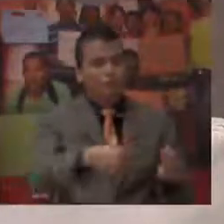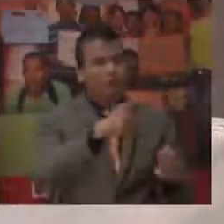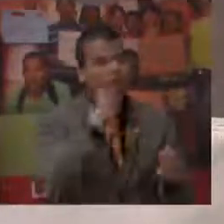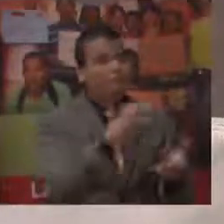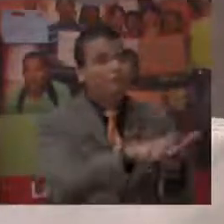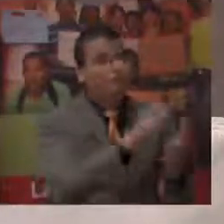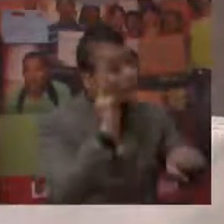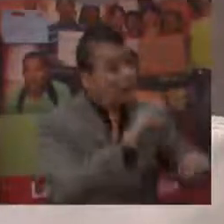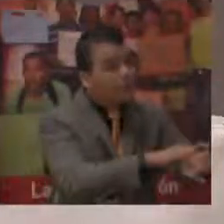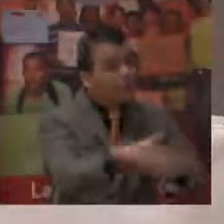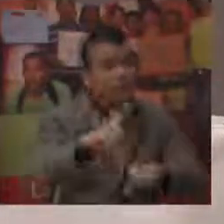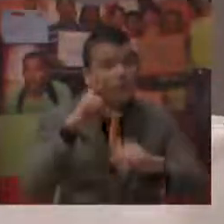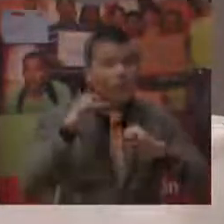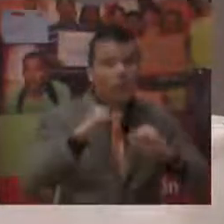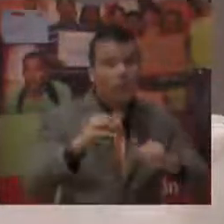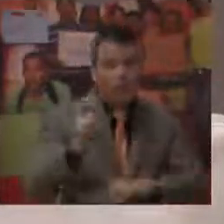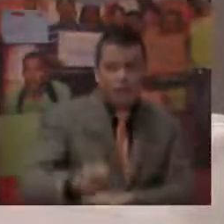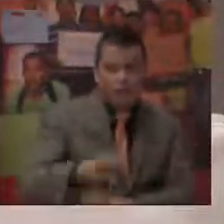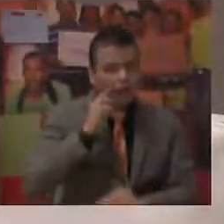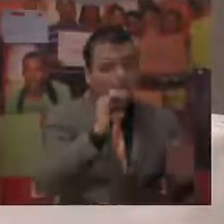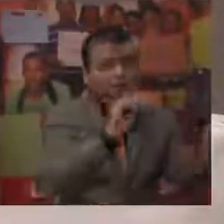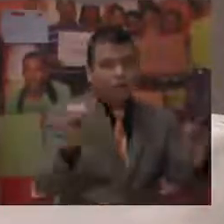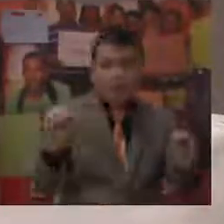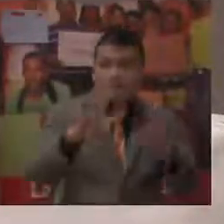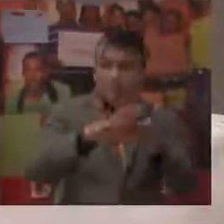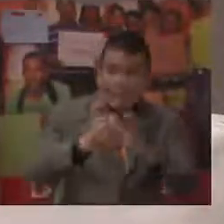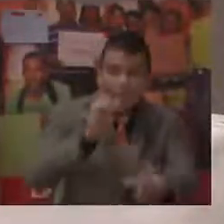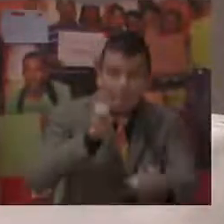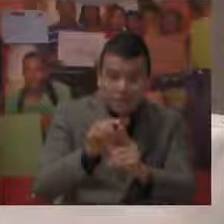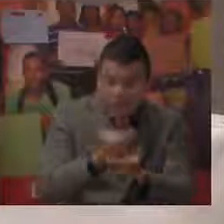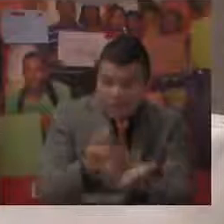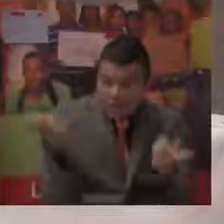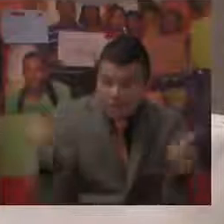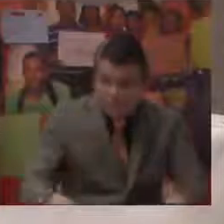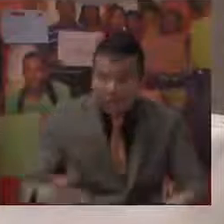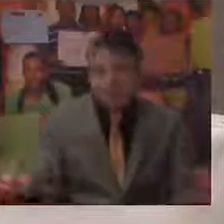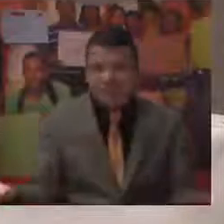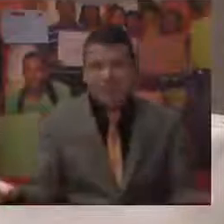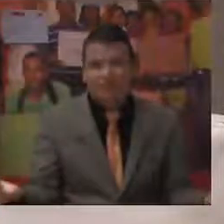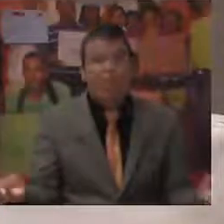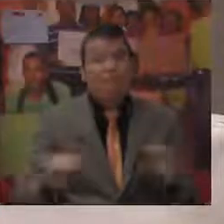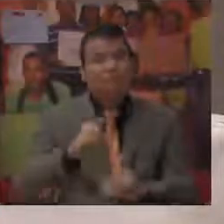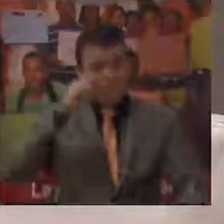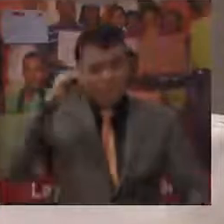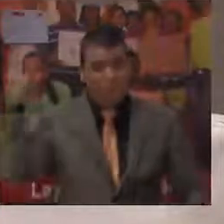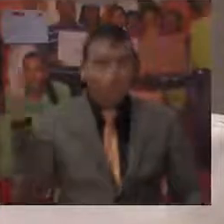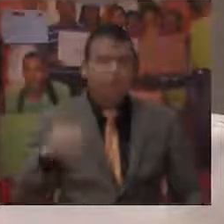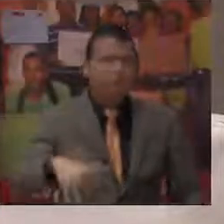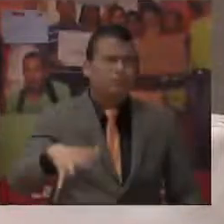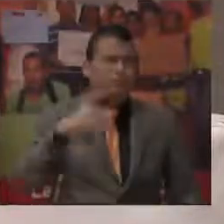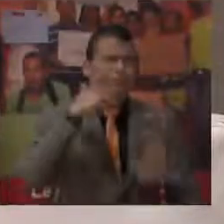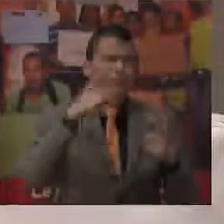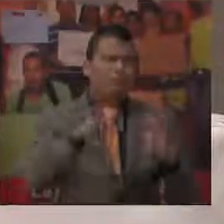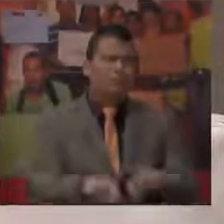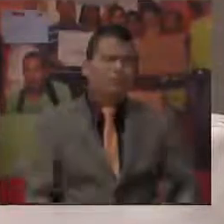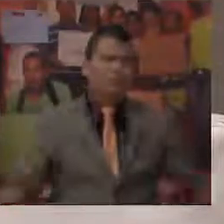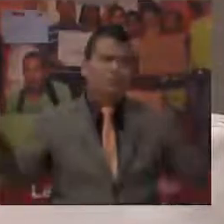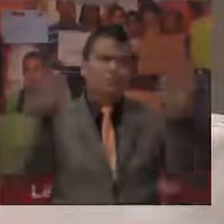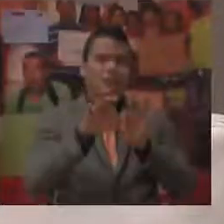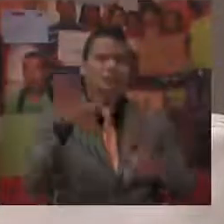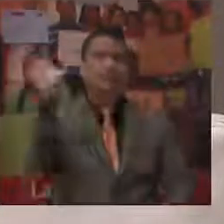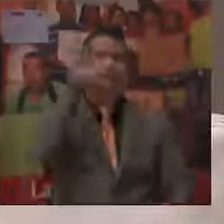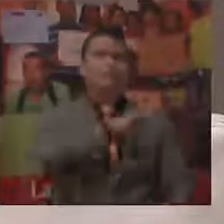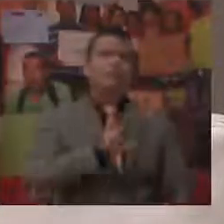ante nuestros colegas. Eso también constituye pedagogía para la paz y pedagogía de paz, y a futuro va a ser quizás mucho más importante para poder